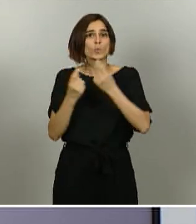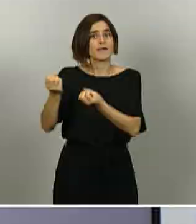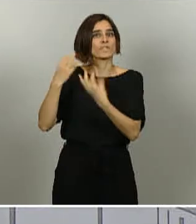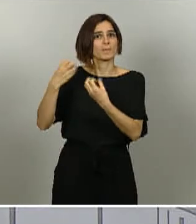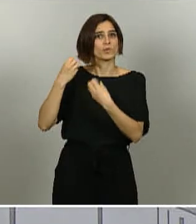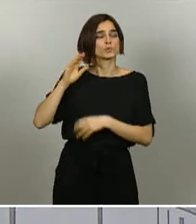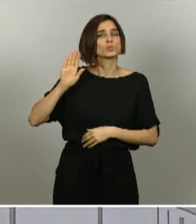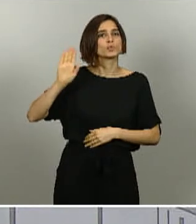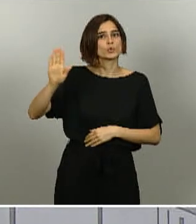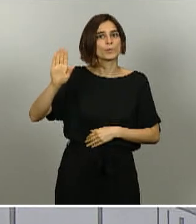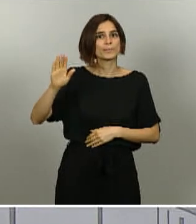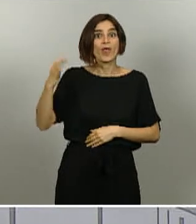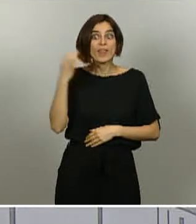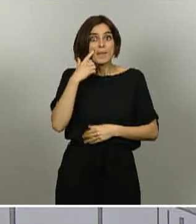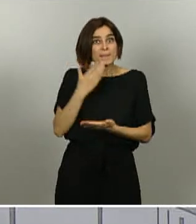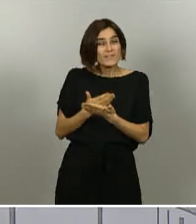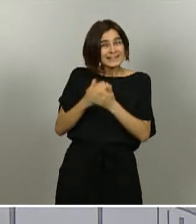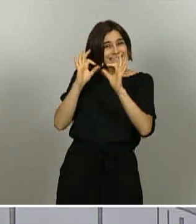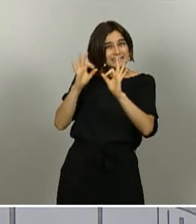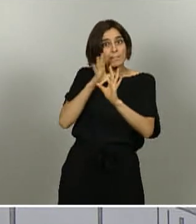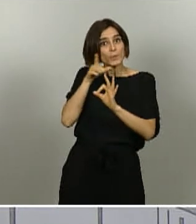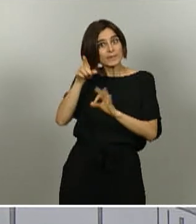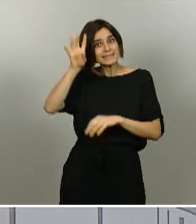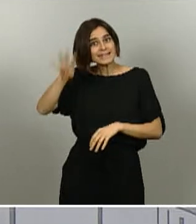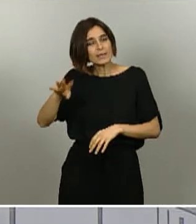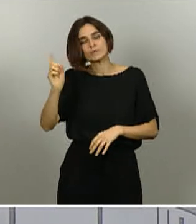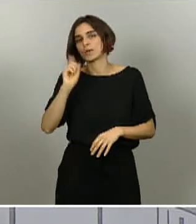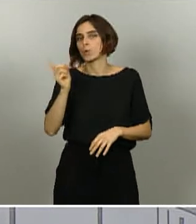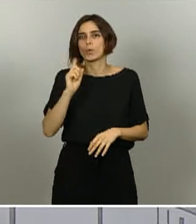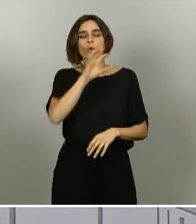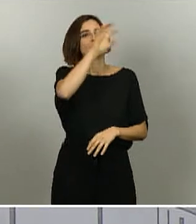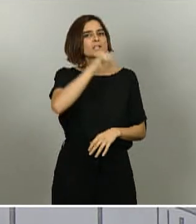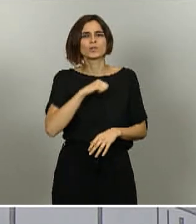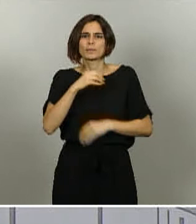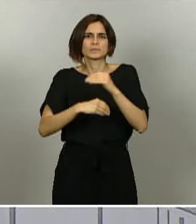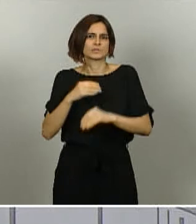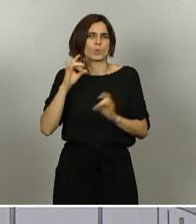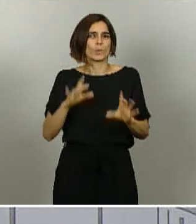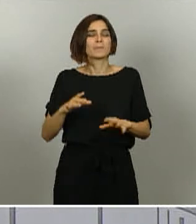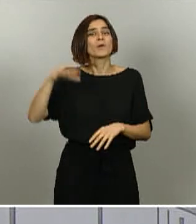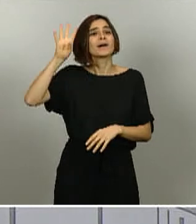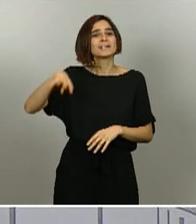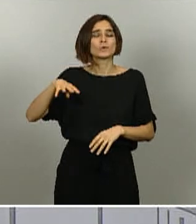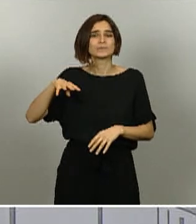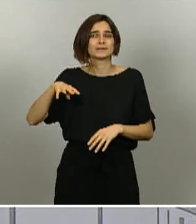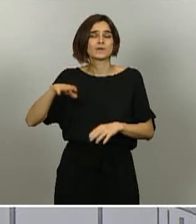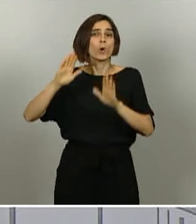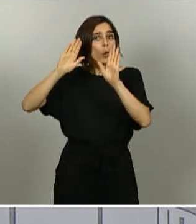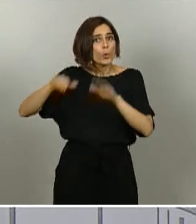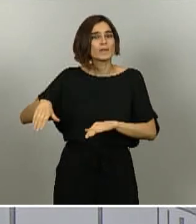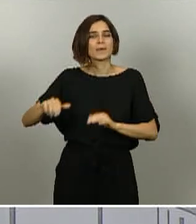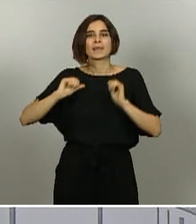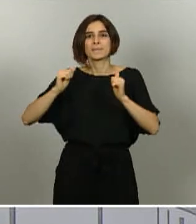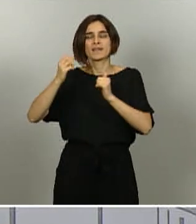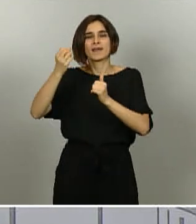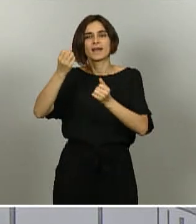haya que verificarla específicamente por Cataluña. Esto lo hemos hecho con todas las comunidades. Lo que pasa es que Cataluña es la última que ha empezado a introducir información